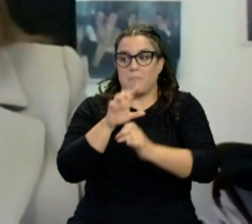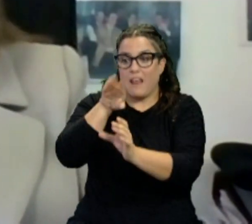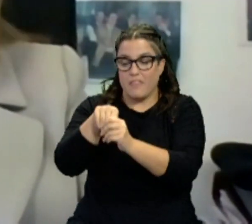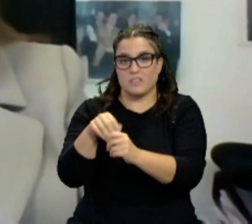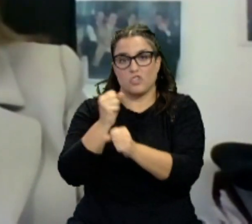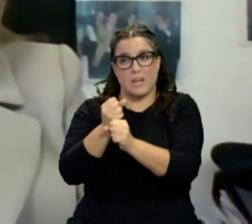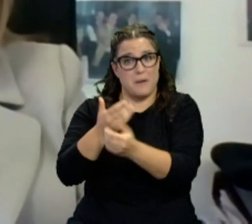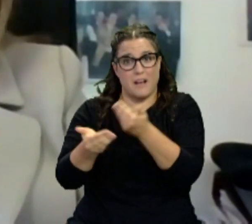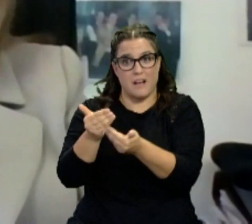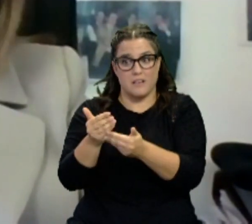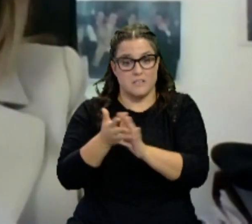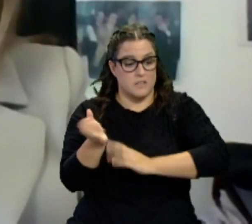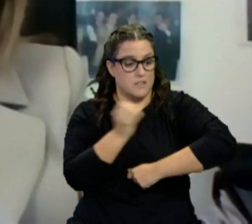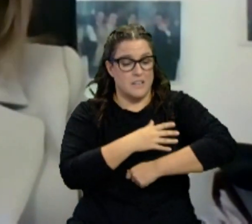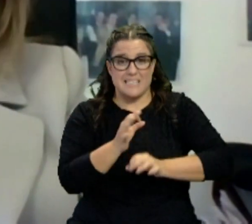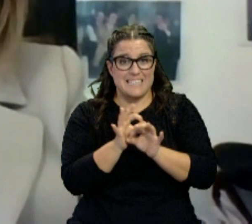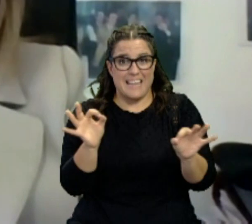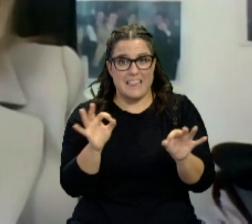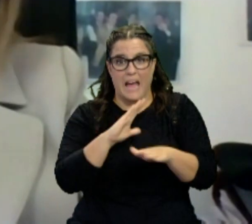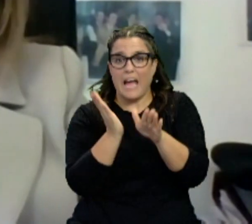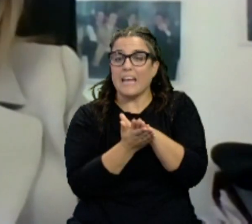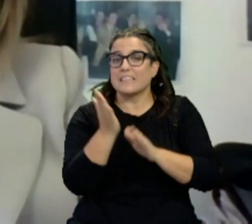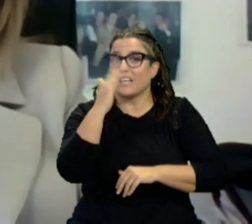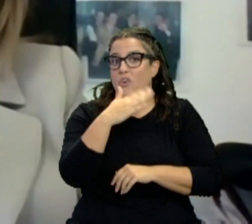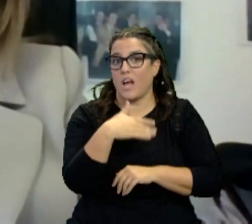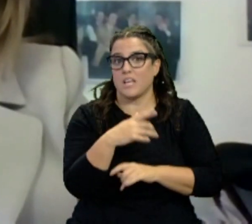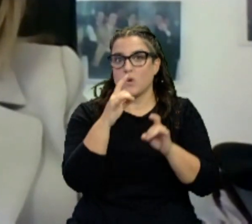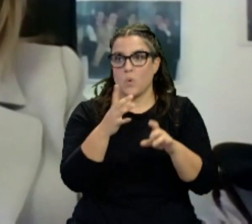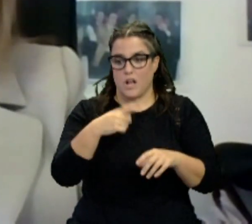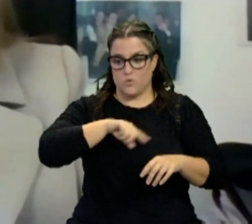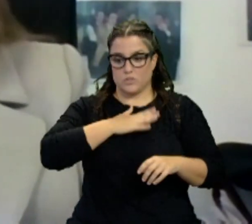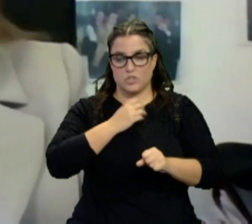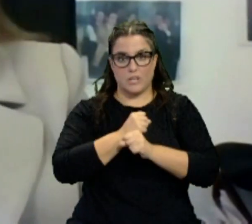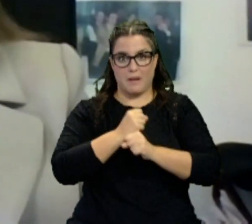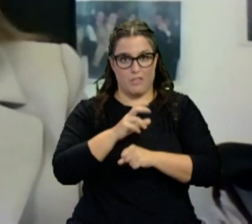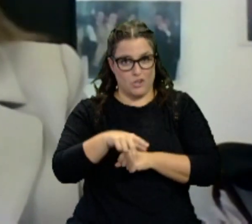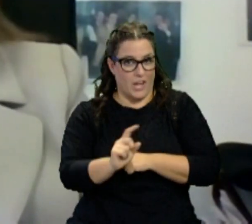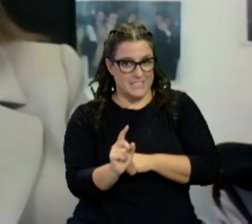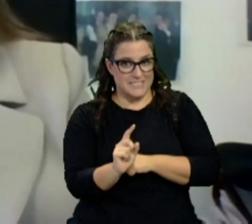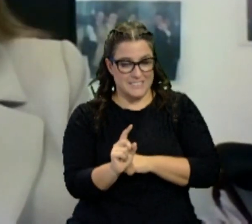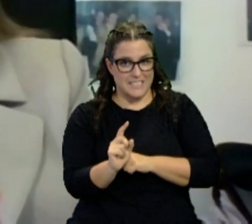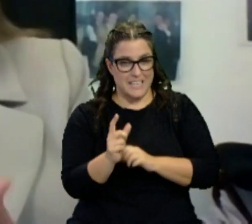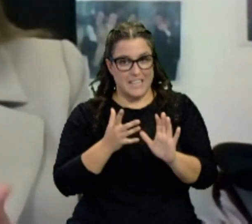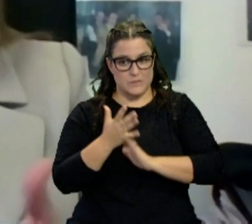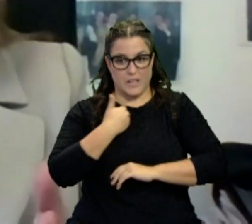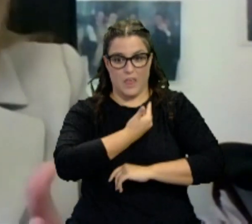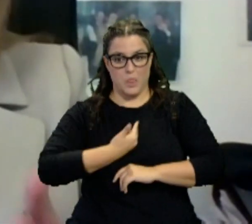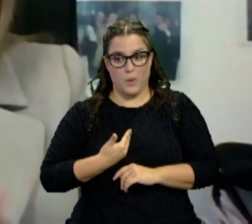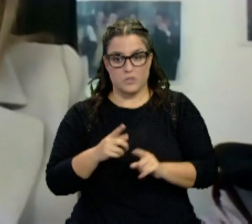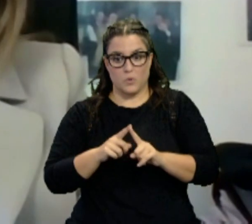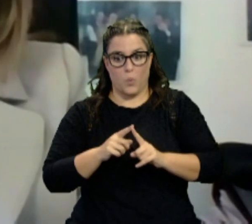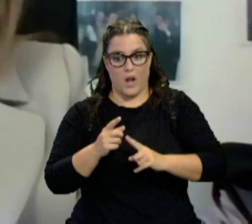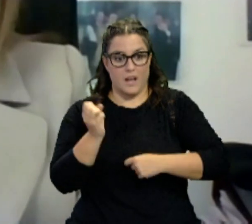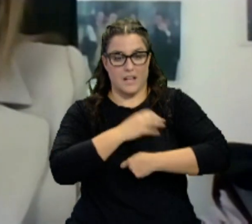y tienen cero ingresos, que no tienen ERTES, no son como nuestros trabajadores. Y a final de mes, o sea, es que estamos hablando